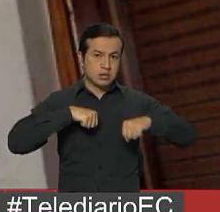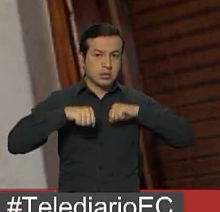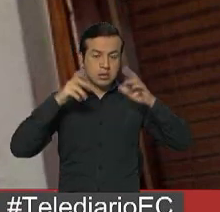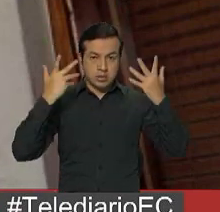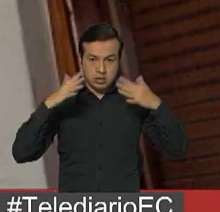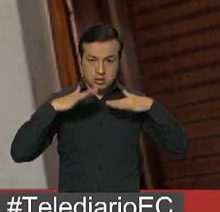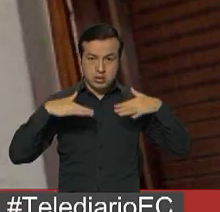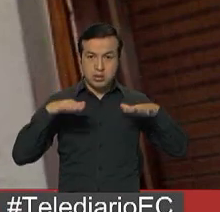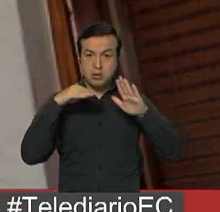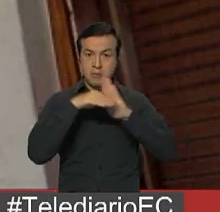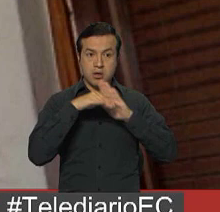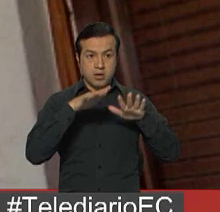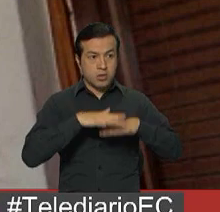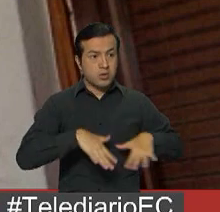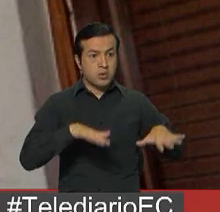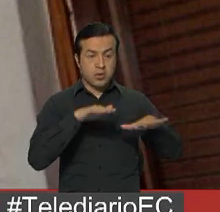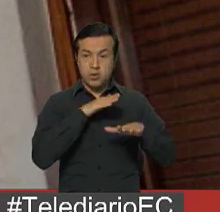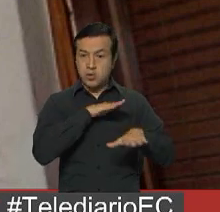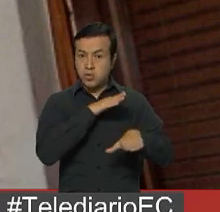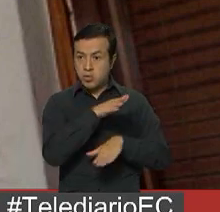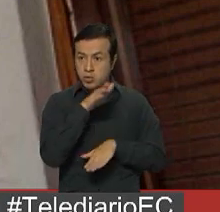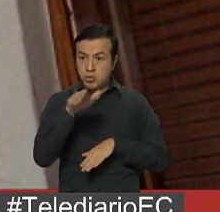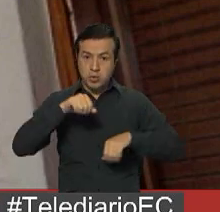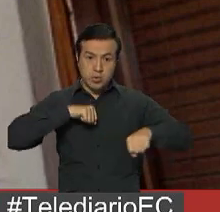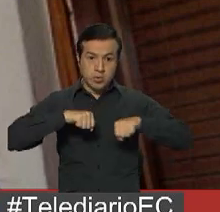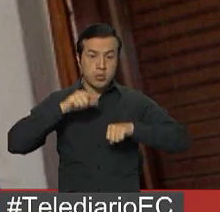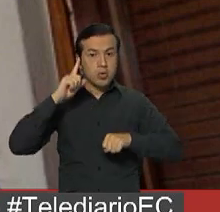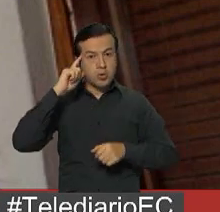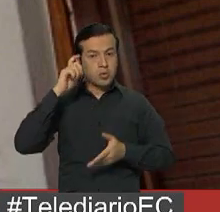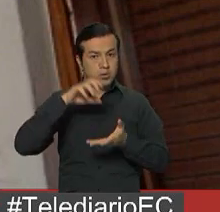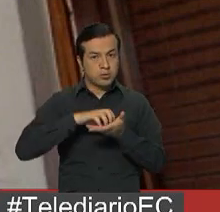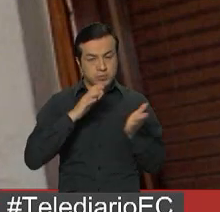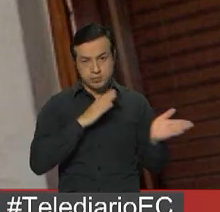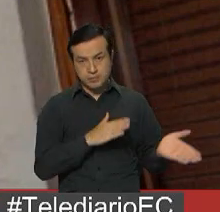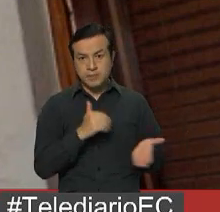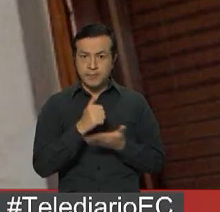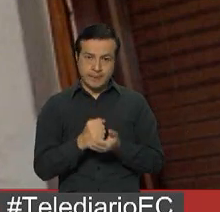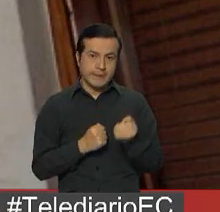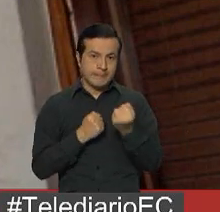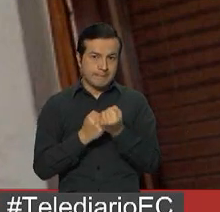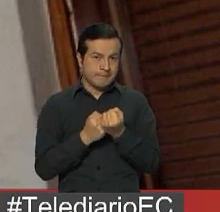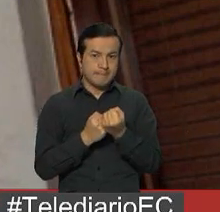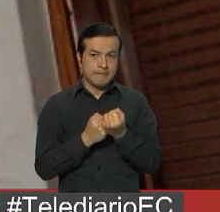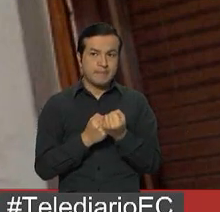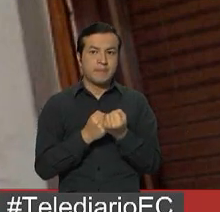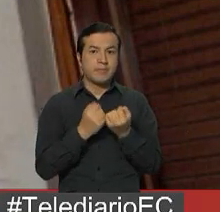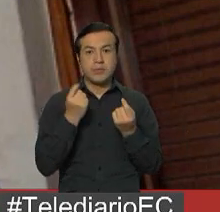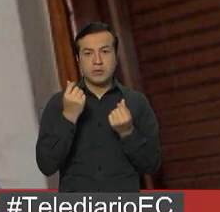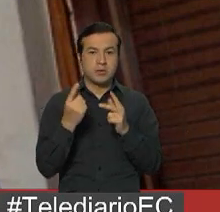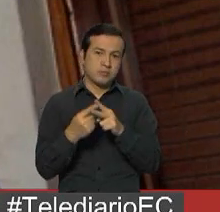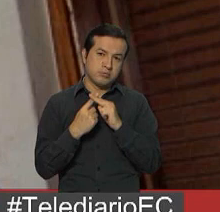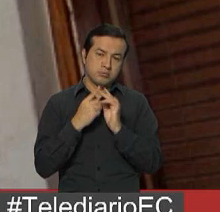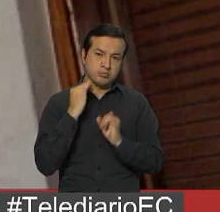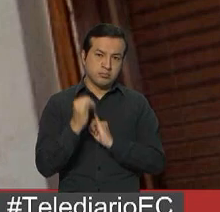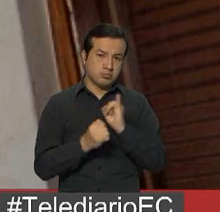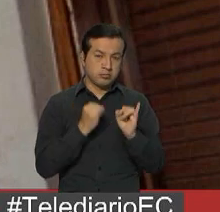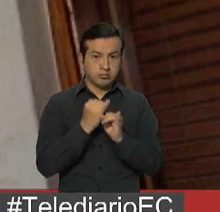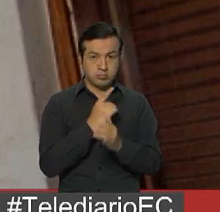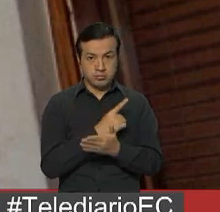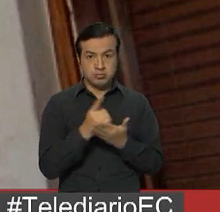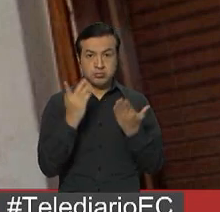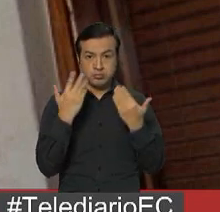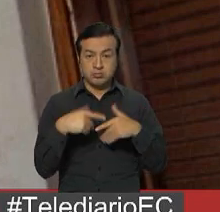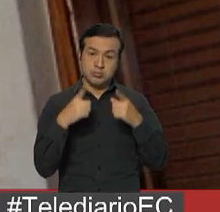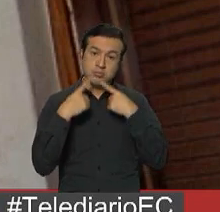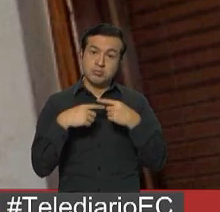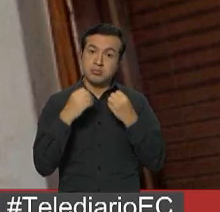nivel de la banca local hemos hecho gestiones también con el gobierno para poder acceder a créditos internacionales esta semana ya se han